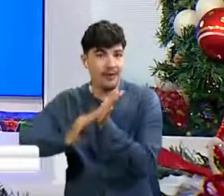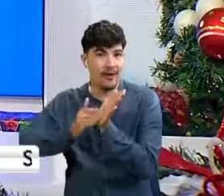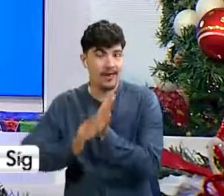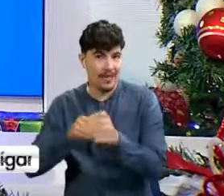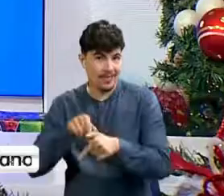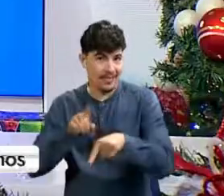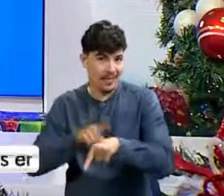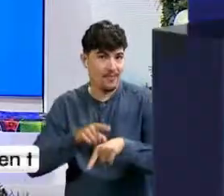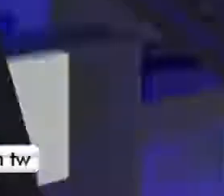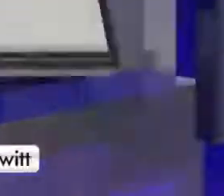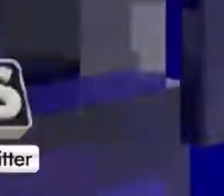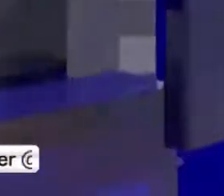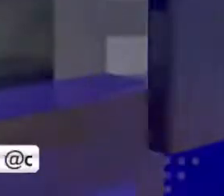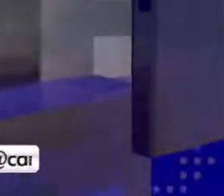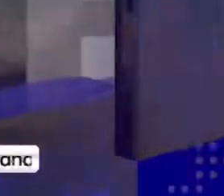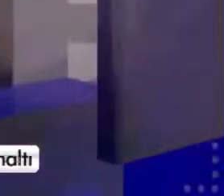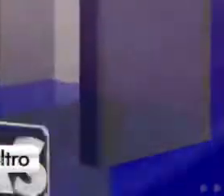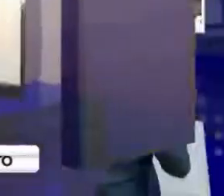vacaciones.